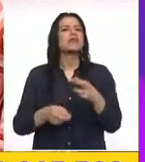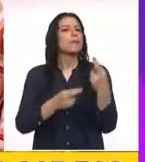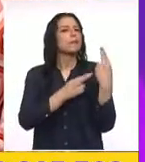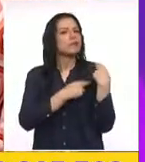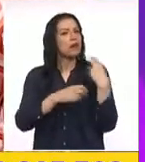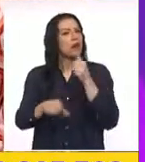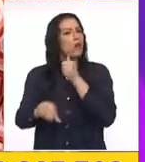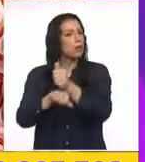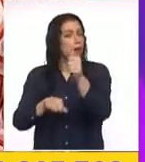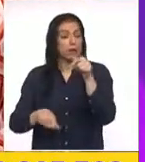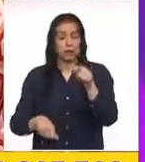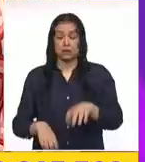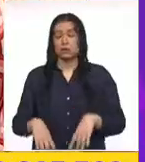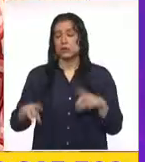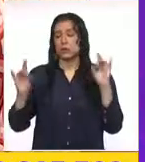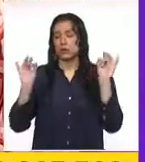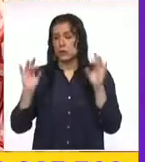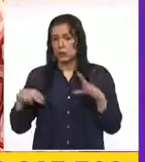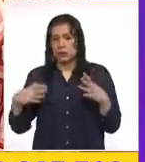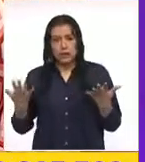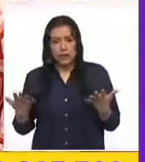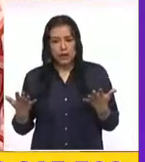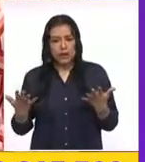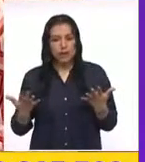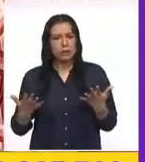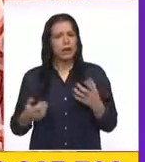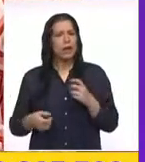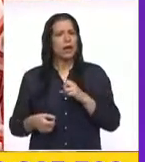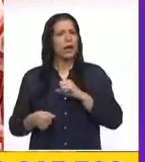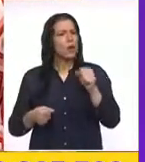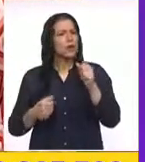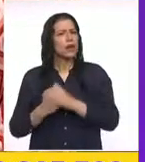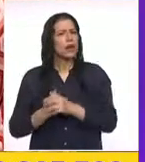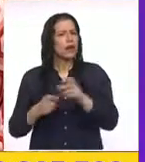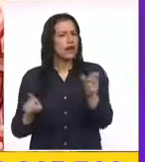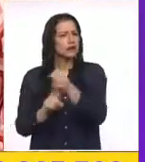responsables de un hecho que agrava finalmente la niñez y a tantas familias. Vamos ahora con los siguientes.